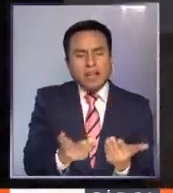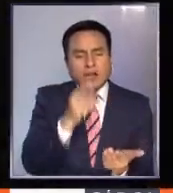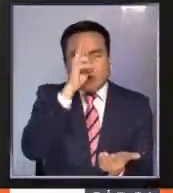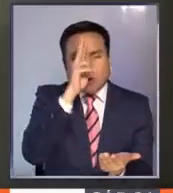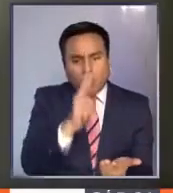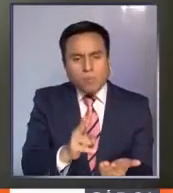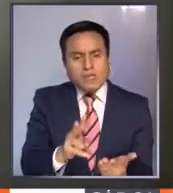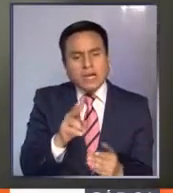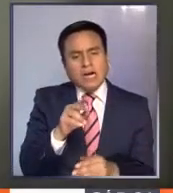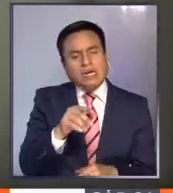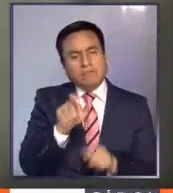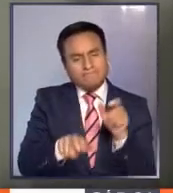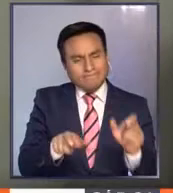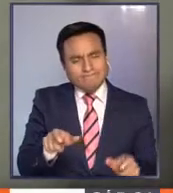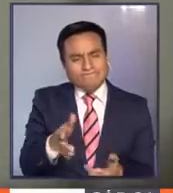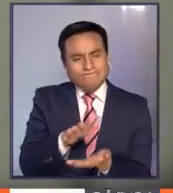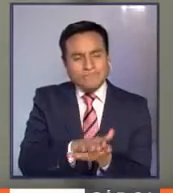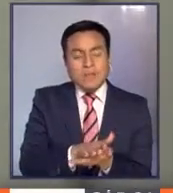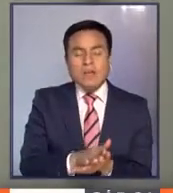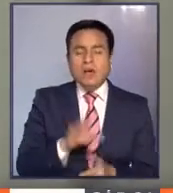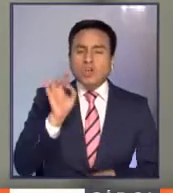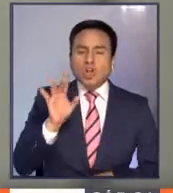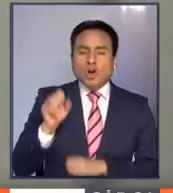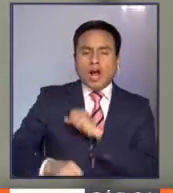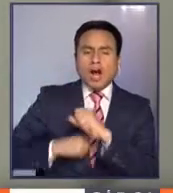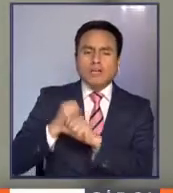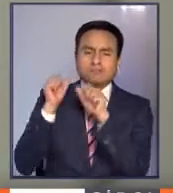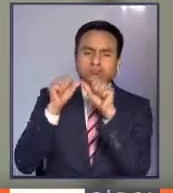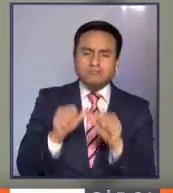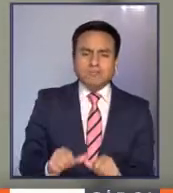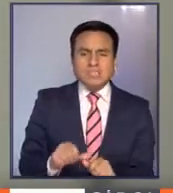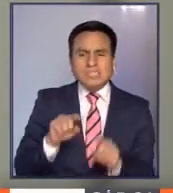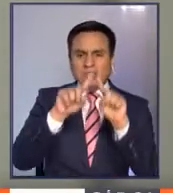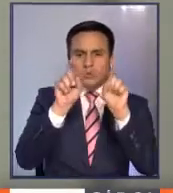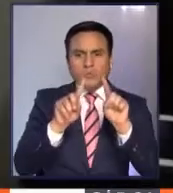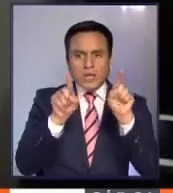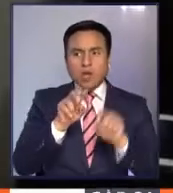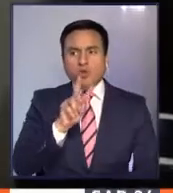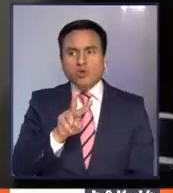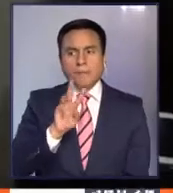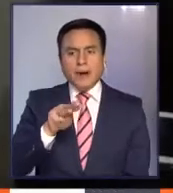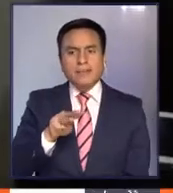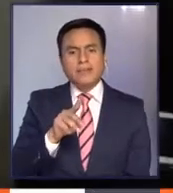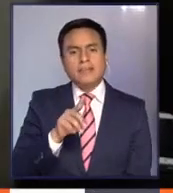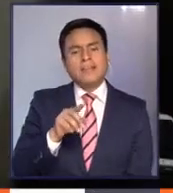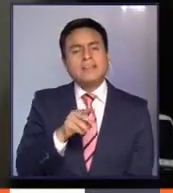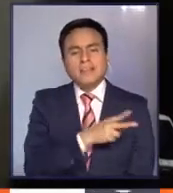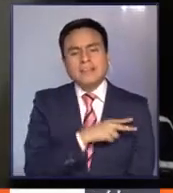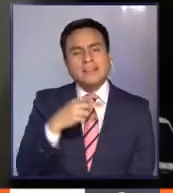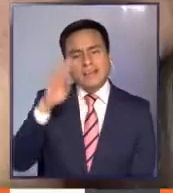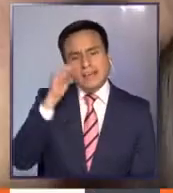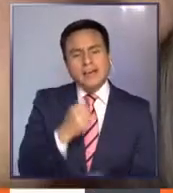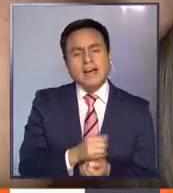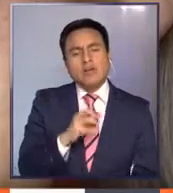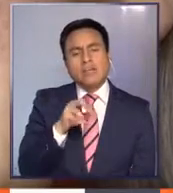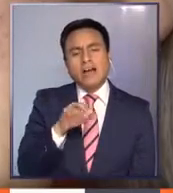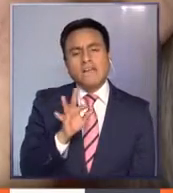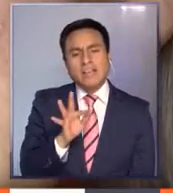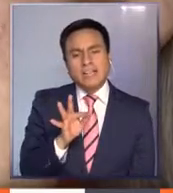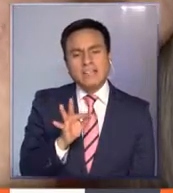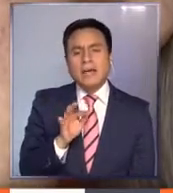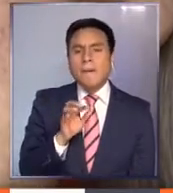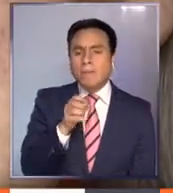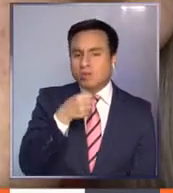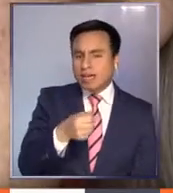homenaje. Han sido años de dolor, también de incertidumbre, y estas dos madres, de la teniente Carolina Fernández y la periodista Silvia